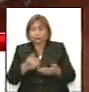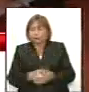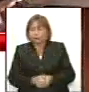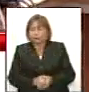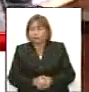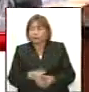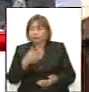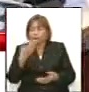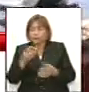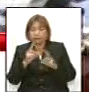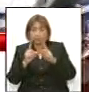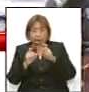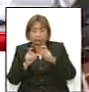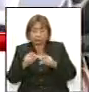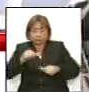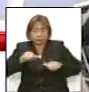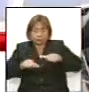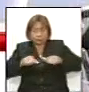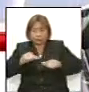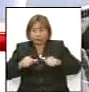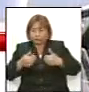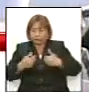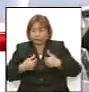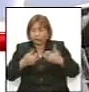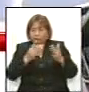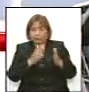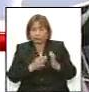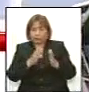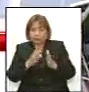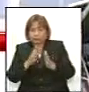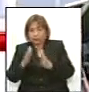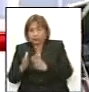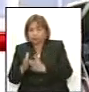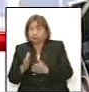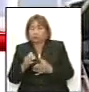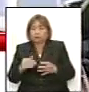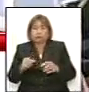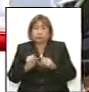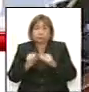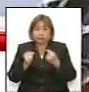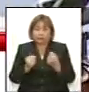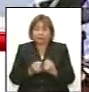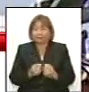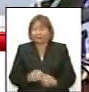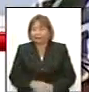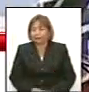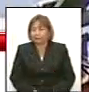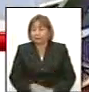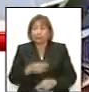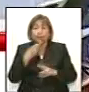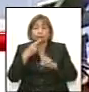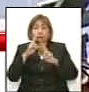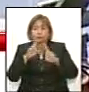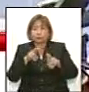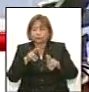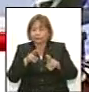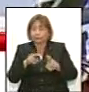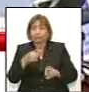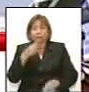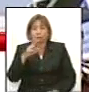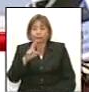ir resolviendo algunas de las dudas que se han planteado en la sesión. Para responderle a la congresista